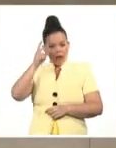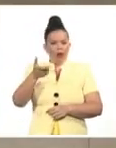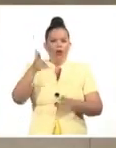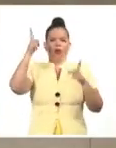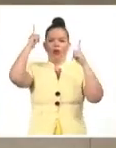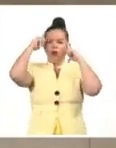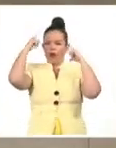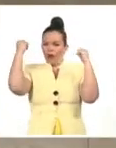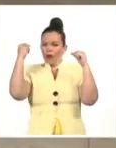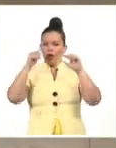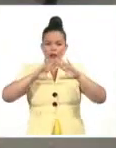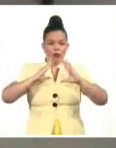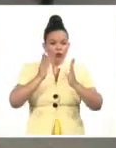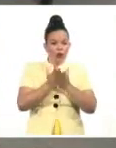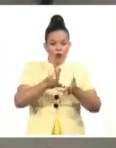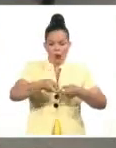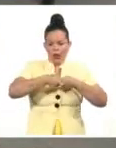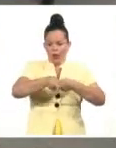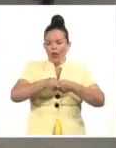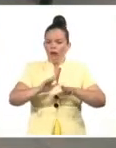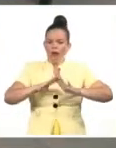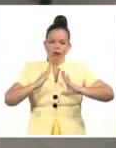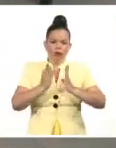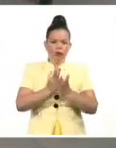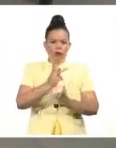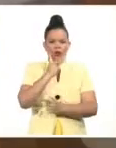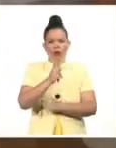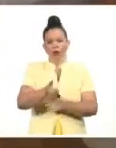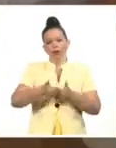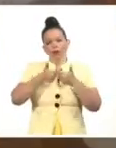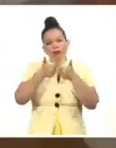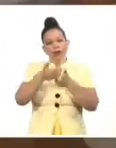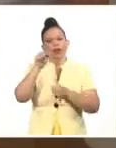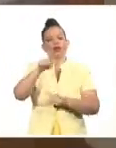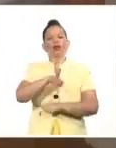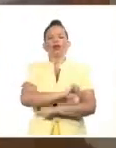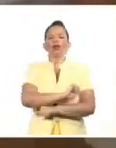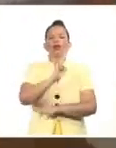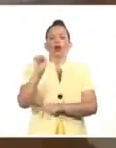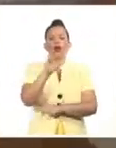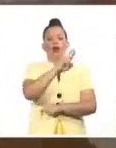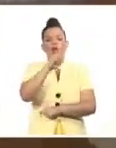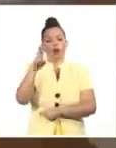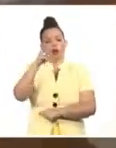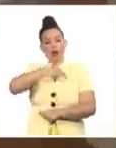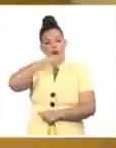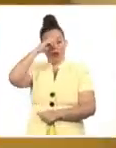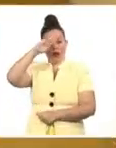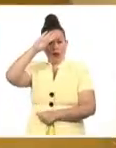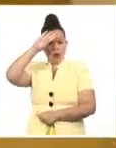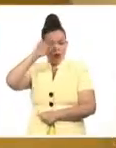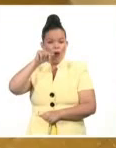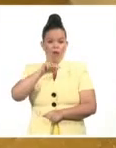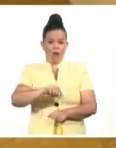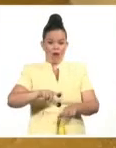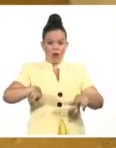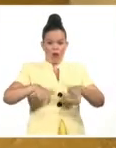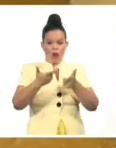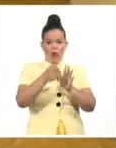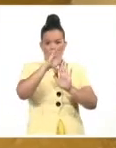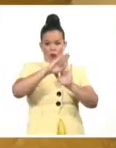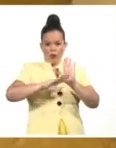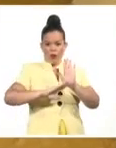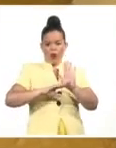Los hogares maternos son hoy uno de los logros de la revolución en nuestro país, perteneciente al programa